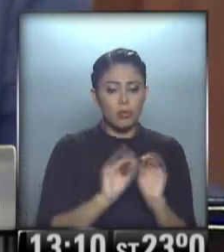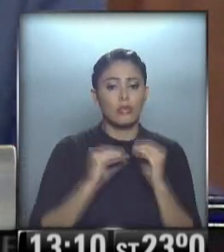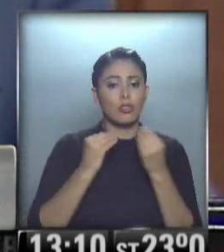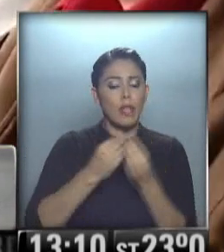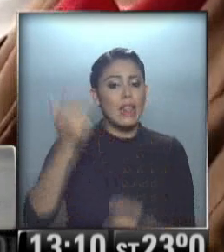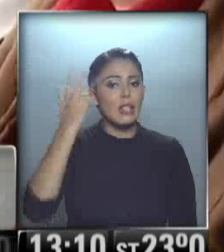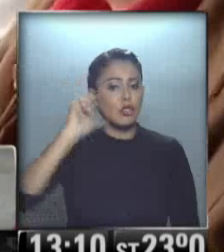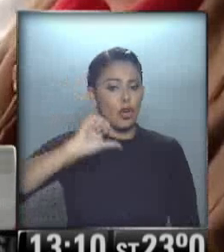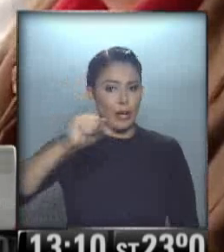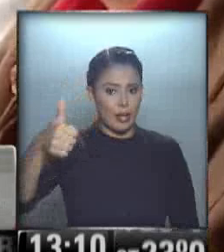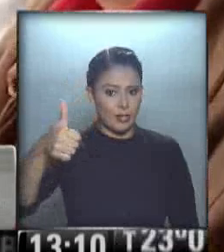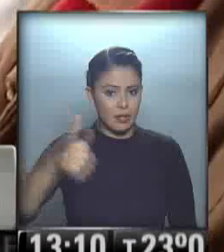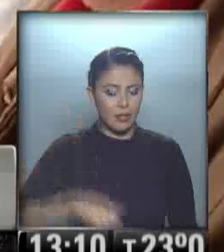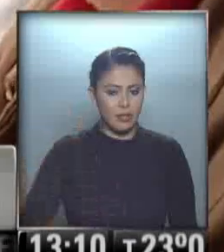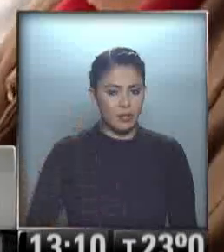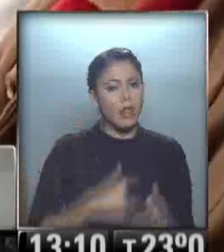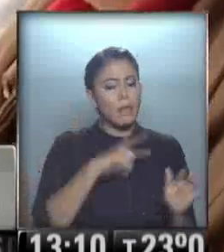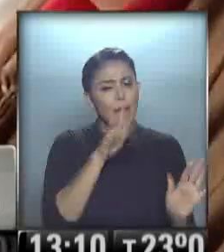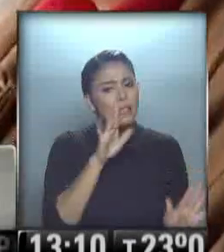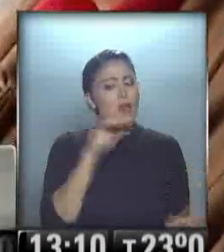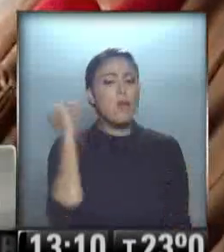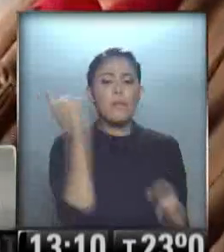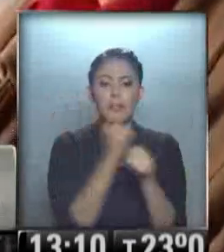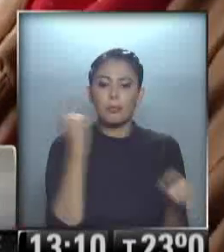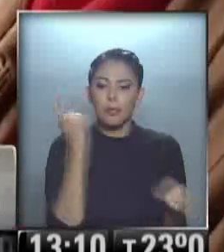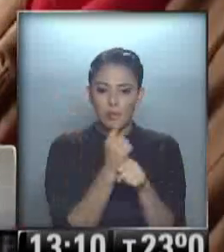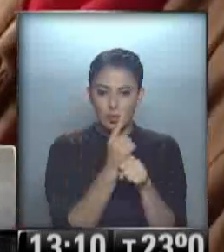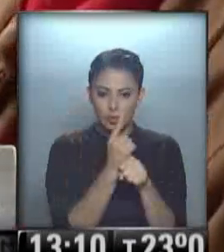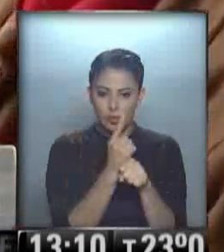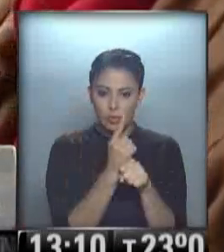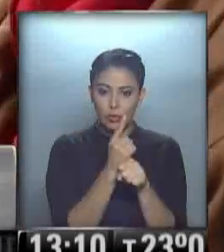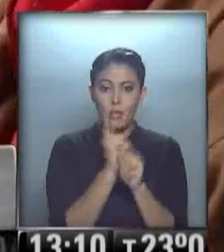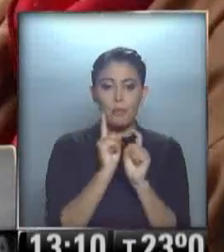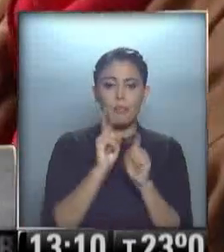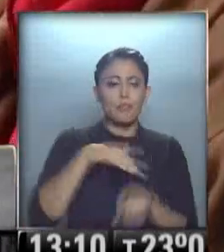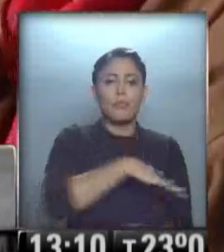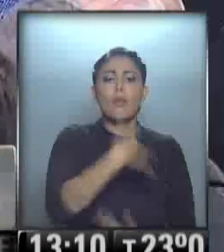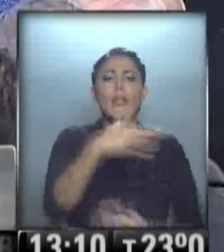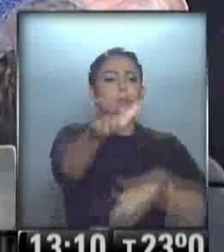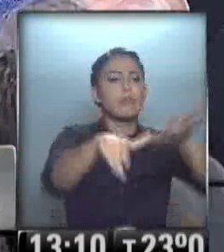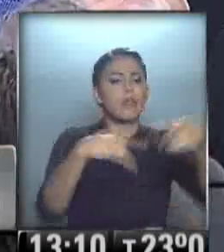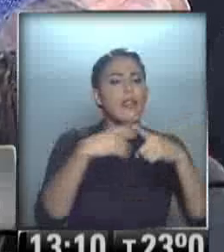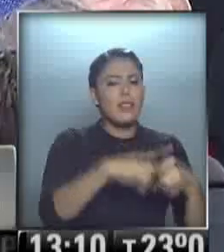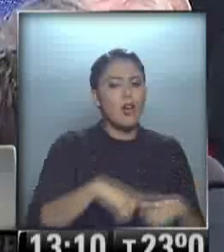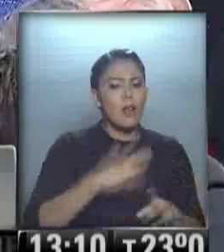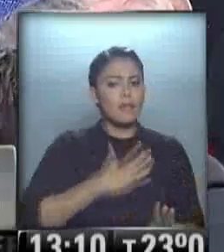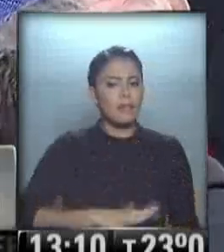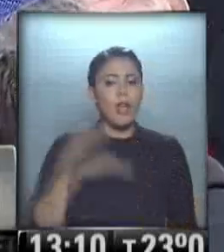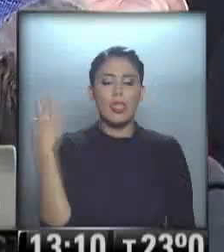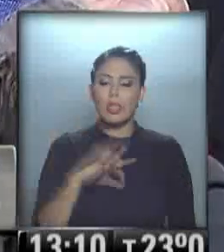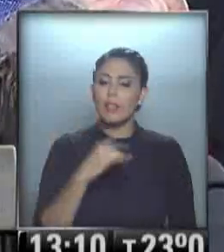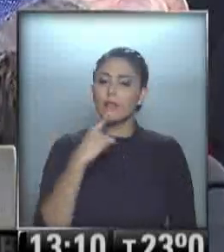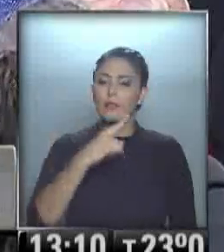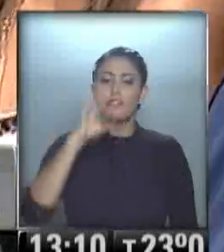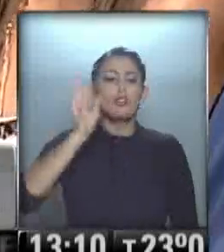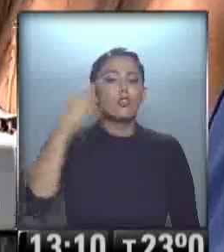18. Yo creo que lo primero que tiene que hacer este escenario para llamar al diálogo es exigir la